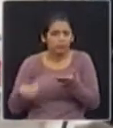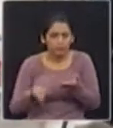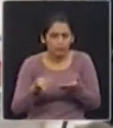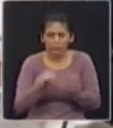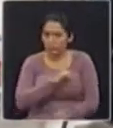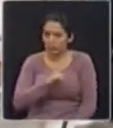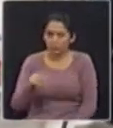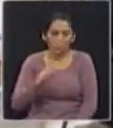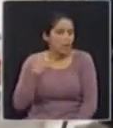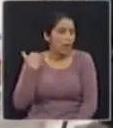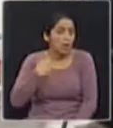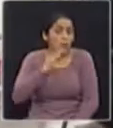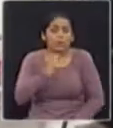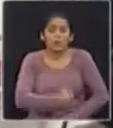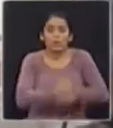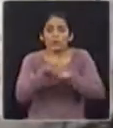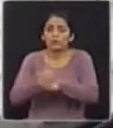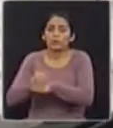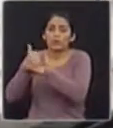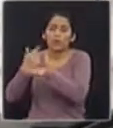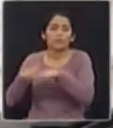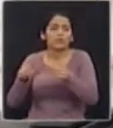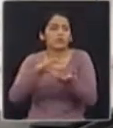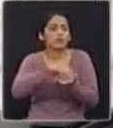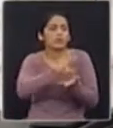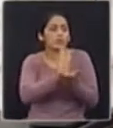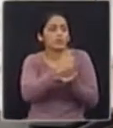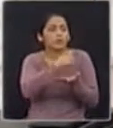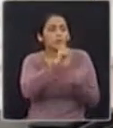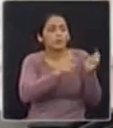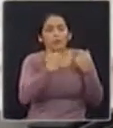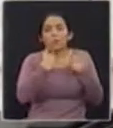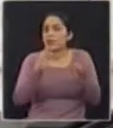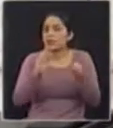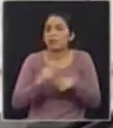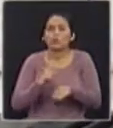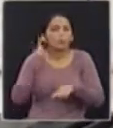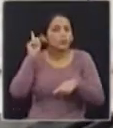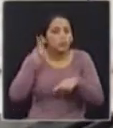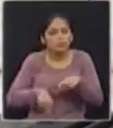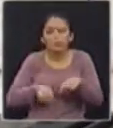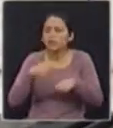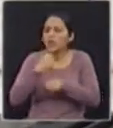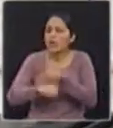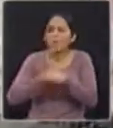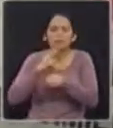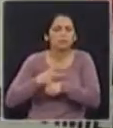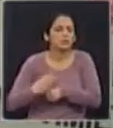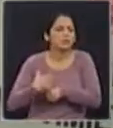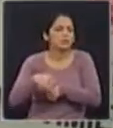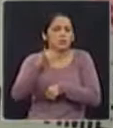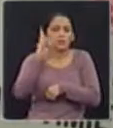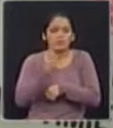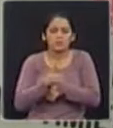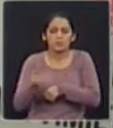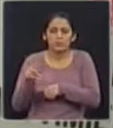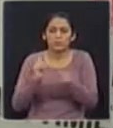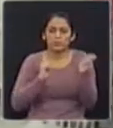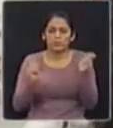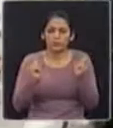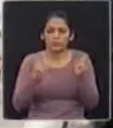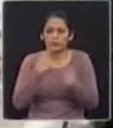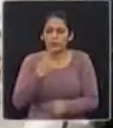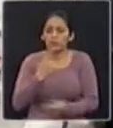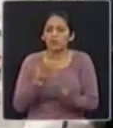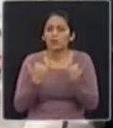los dignatarios de elección popular. Además, cuestionan la actuación de la Fiscalía frente a las investigaciones contra los actos de corrupción.